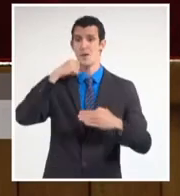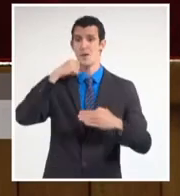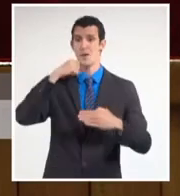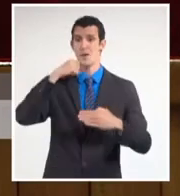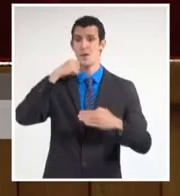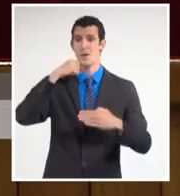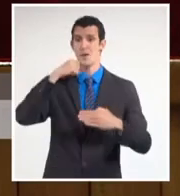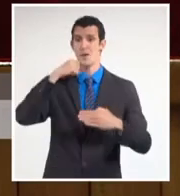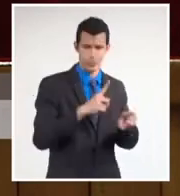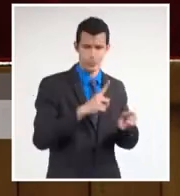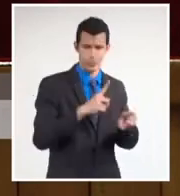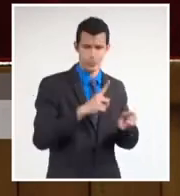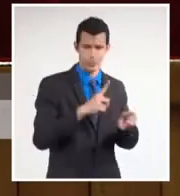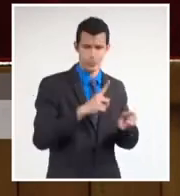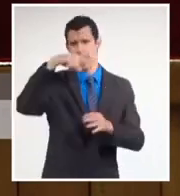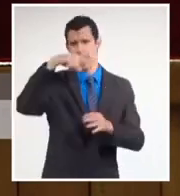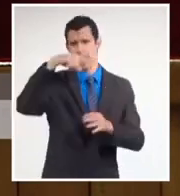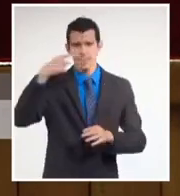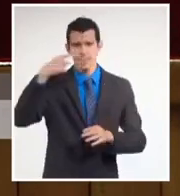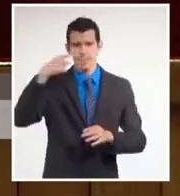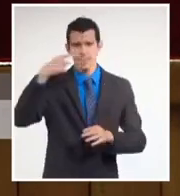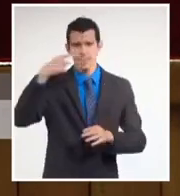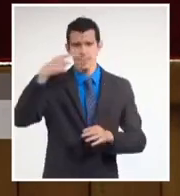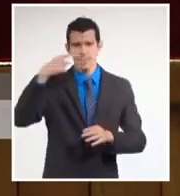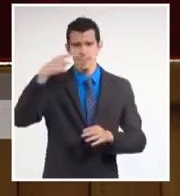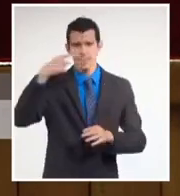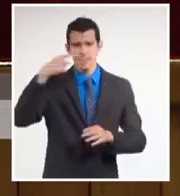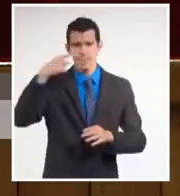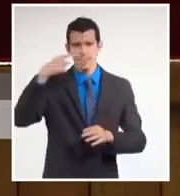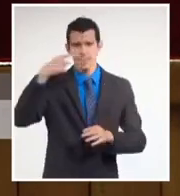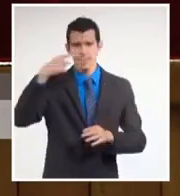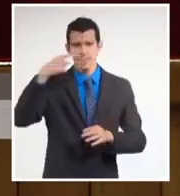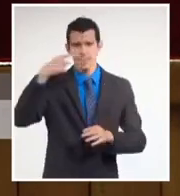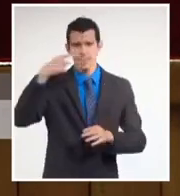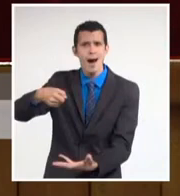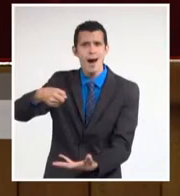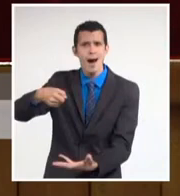No se han incrementado los precios de las comunicaciones, más bien han bajado algunas tarifas